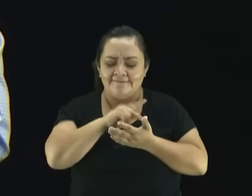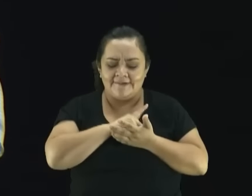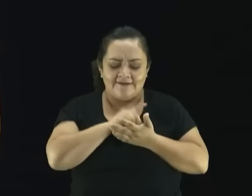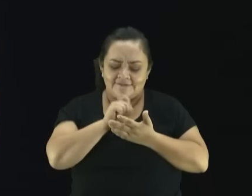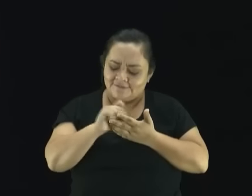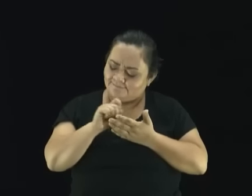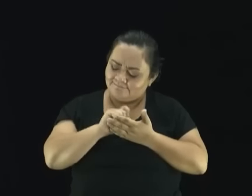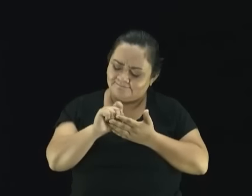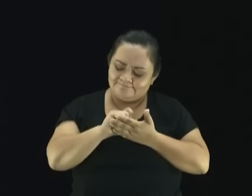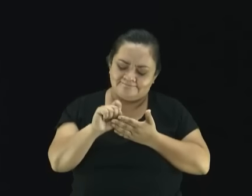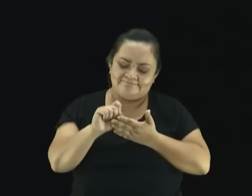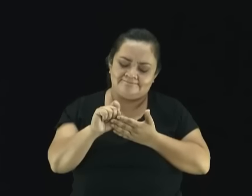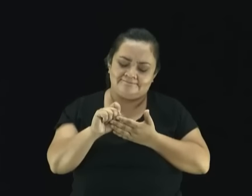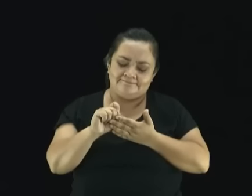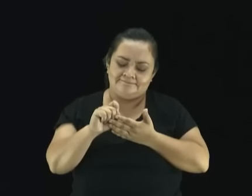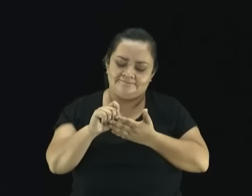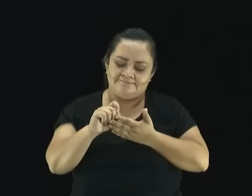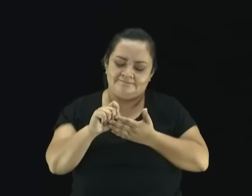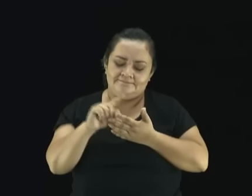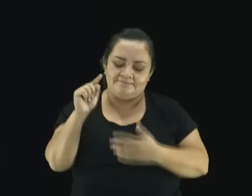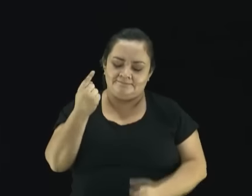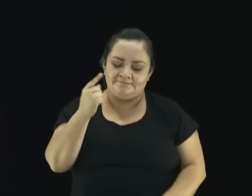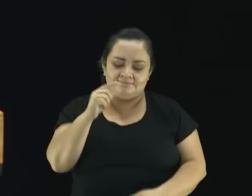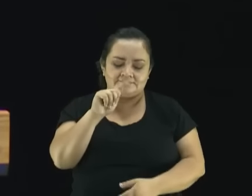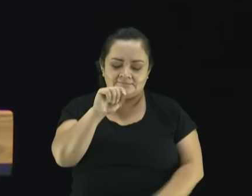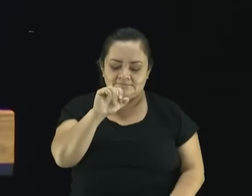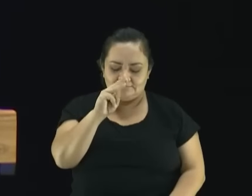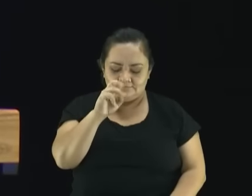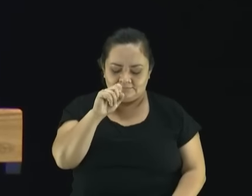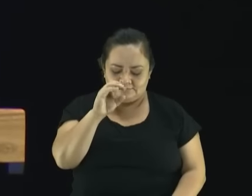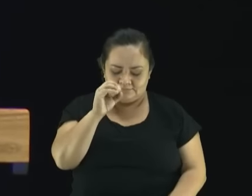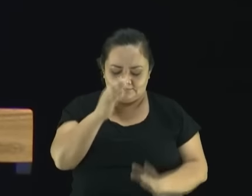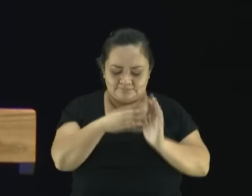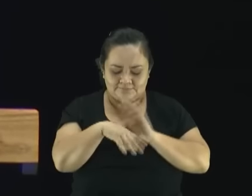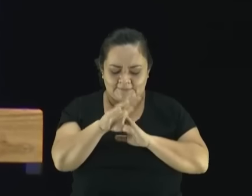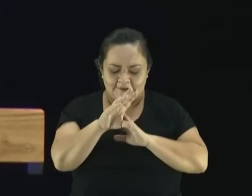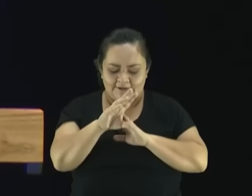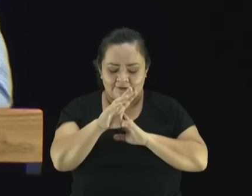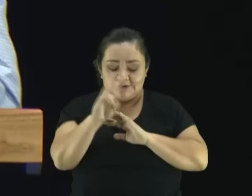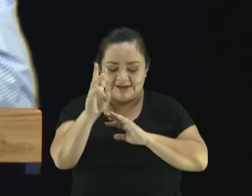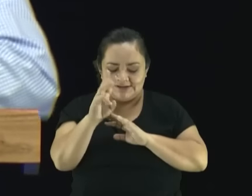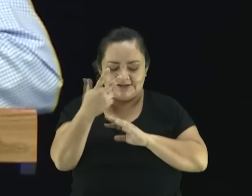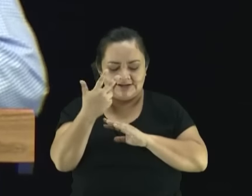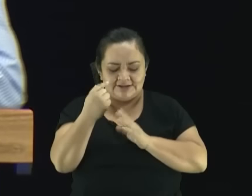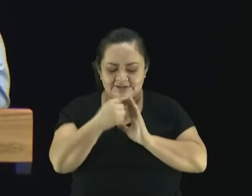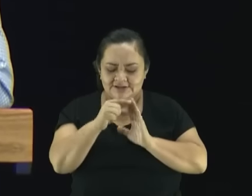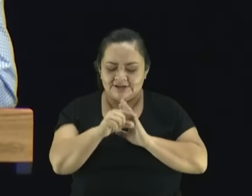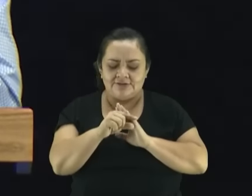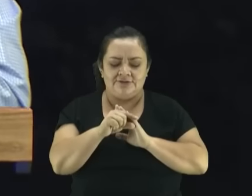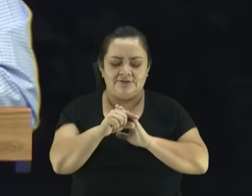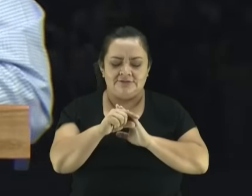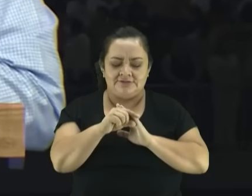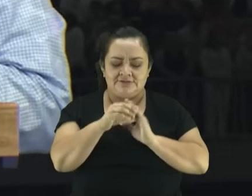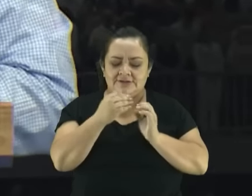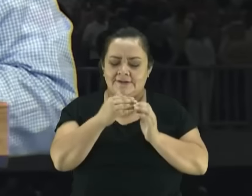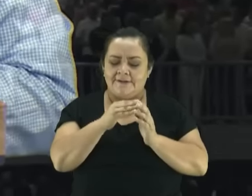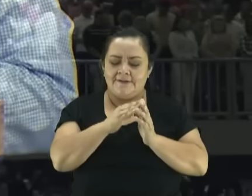omisivas como hemos visto hoy primera de Timoteo señor que apenas tiene se capítulos 113 versículos 2269